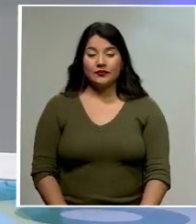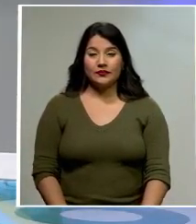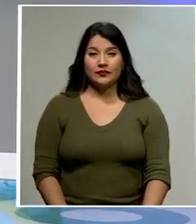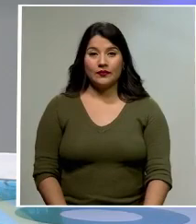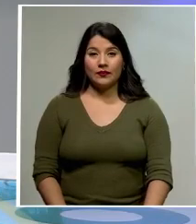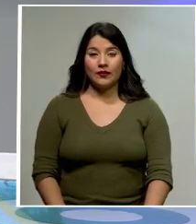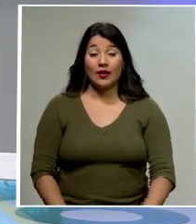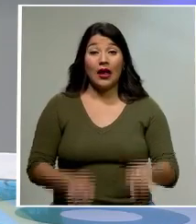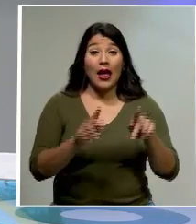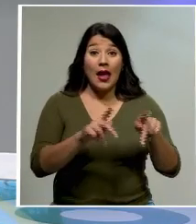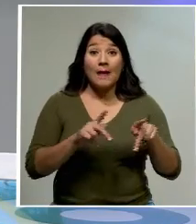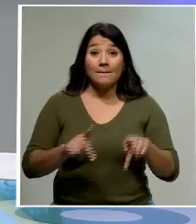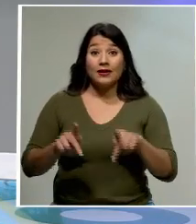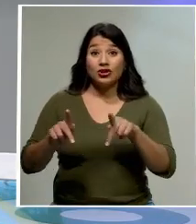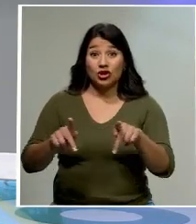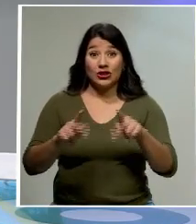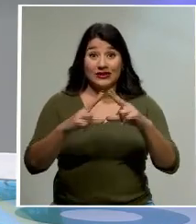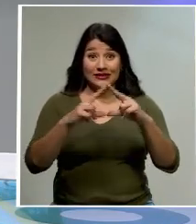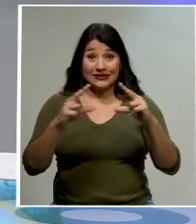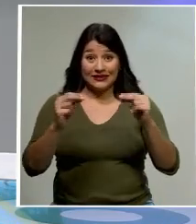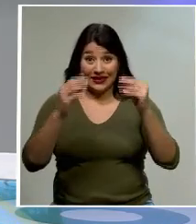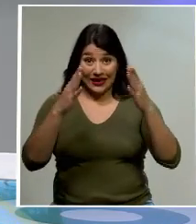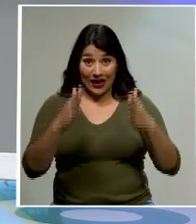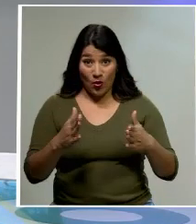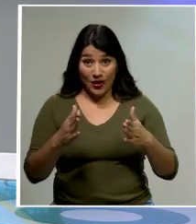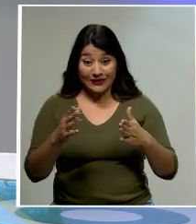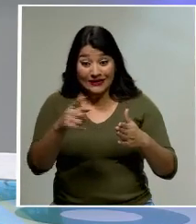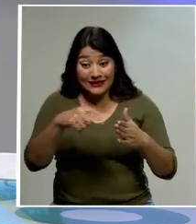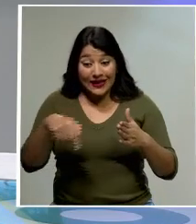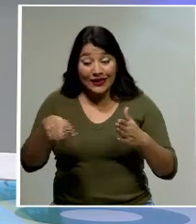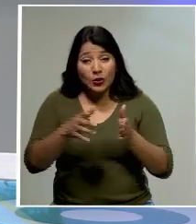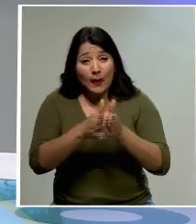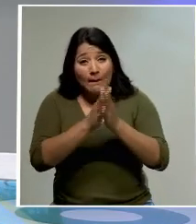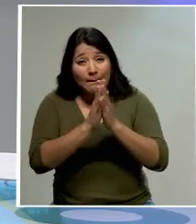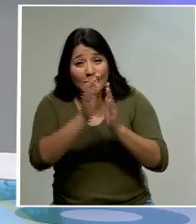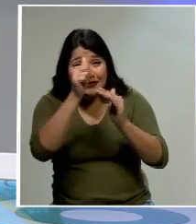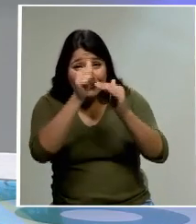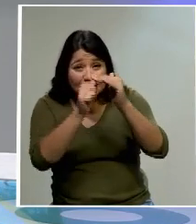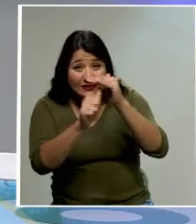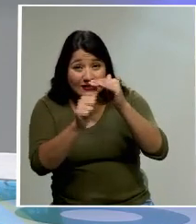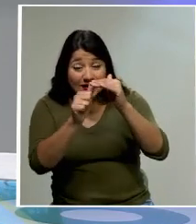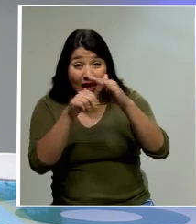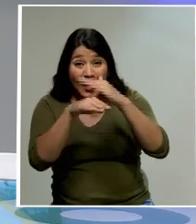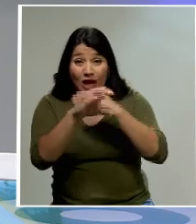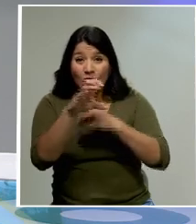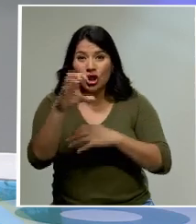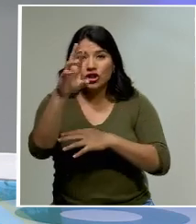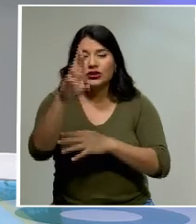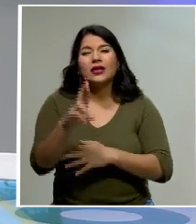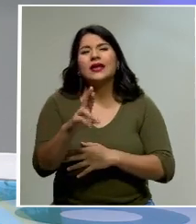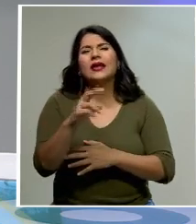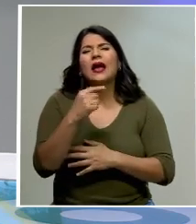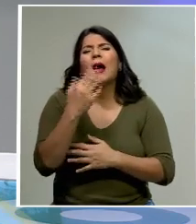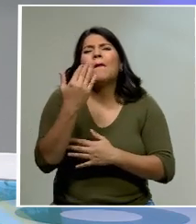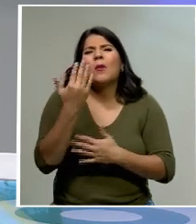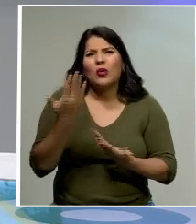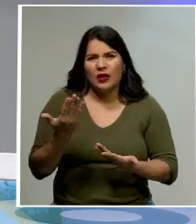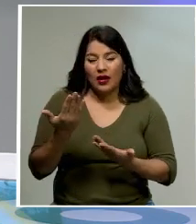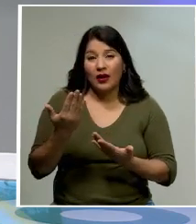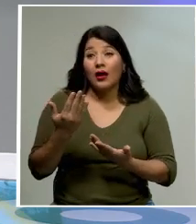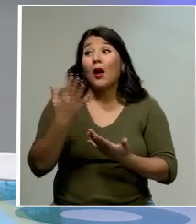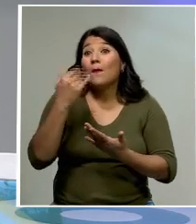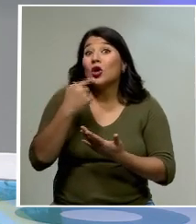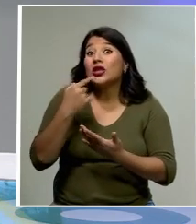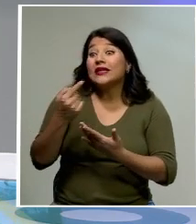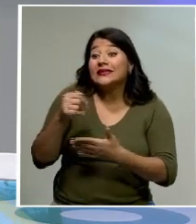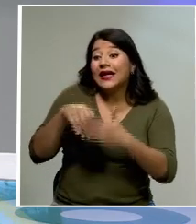Y los ciudadanos nicaragüenses que solicitan refugio en Costa Rica aseguran que la represión en Nicaragua